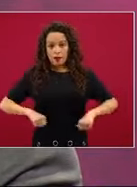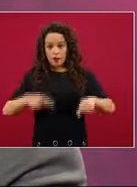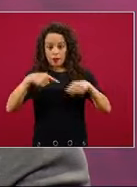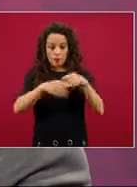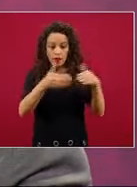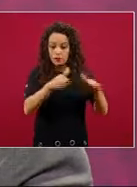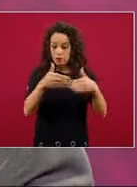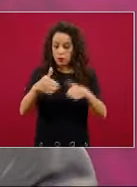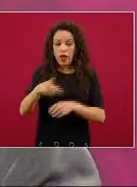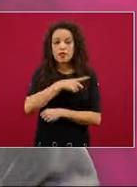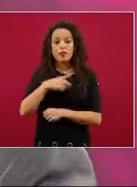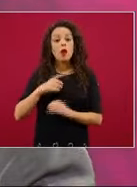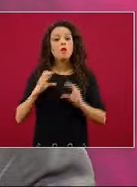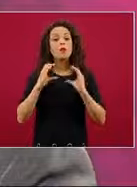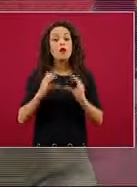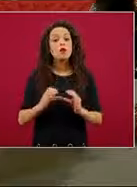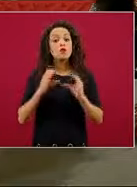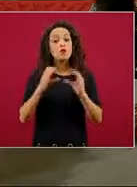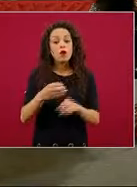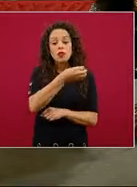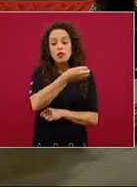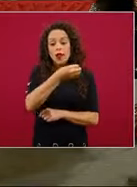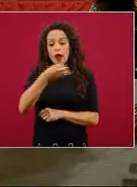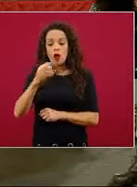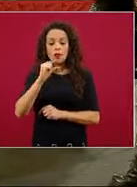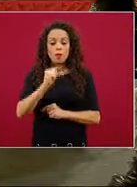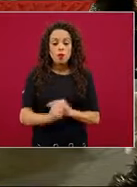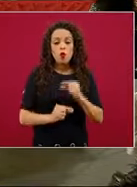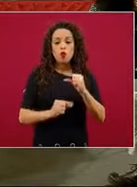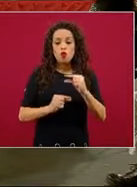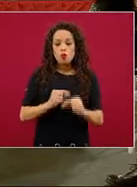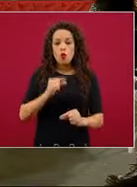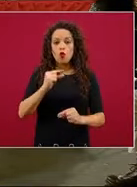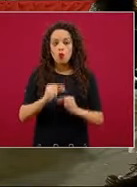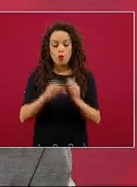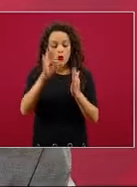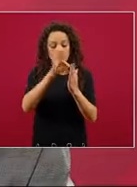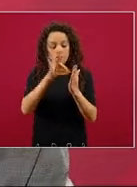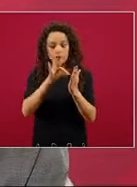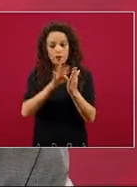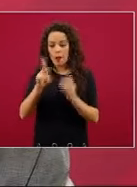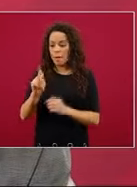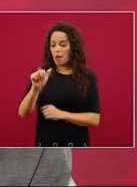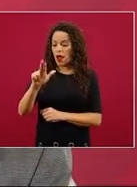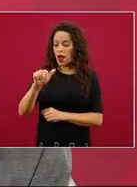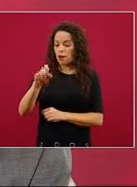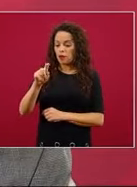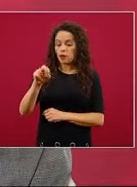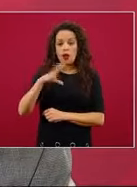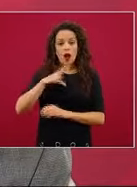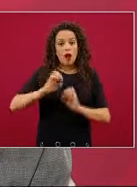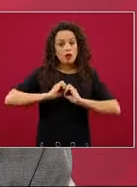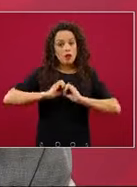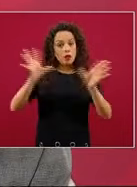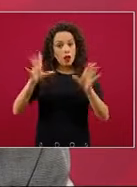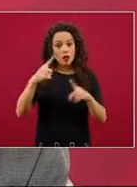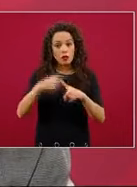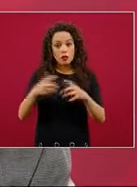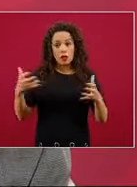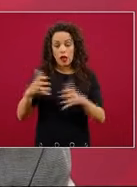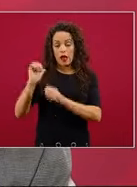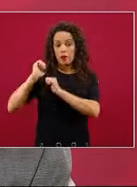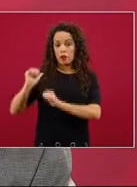ordenada, cautelosa. Los parámetros generales están claramente establecidos por la Autoridad Sanitaria